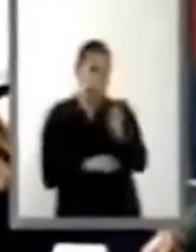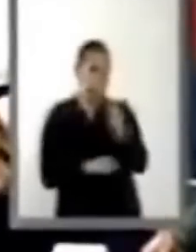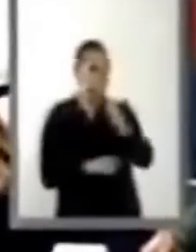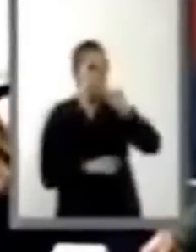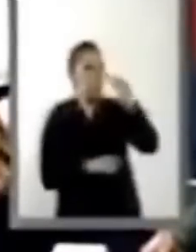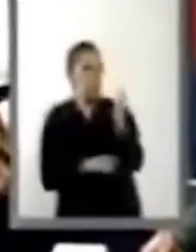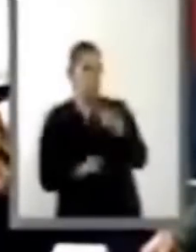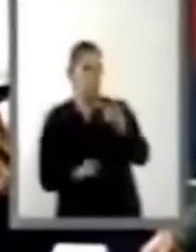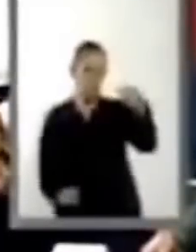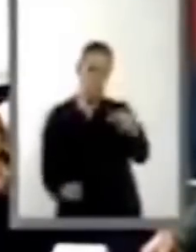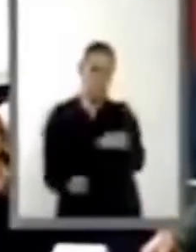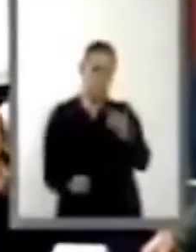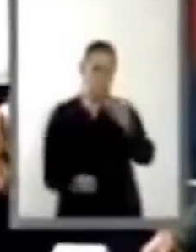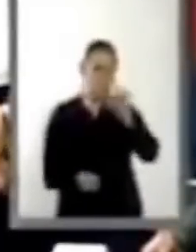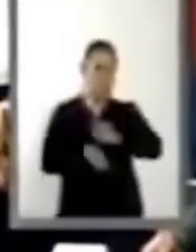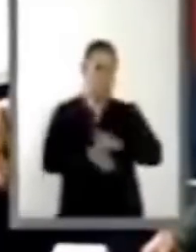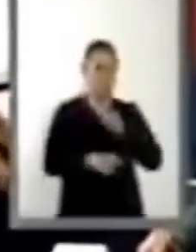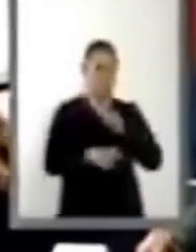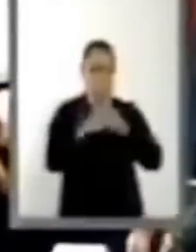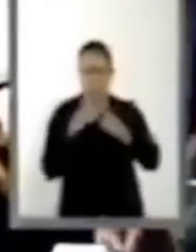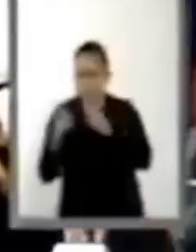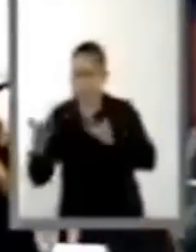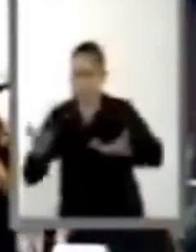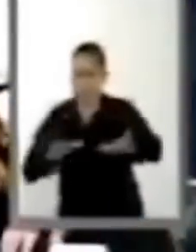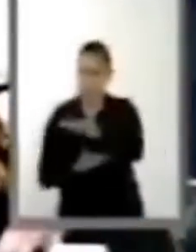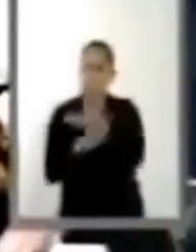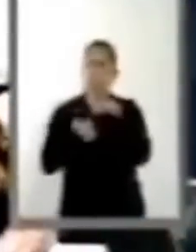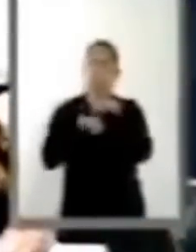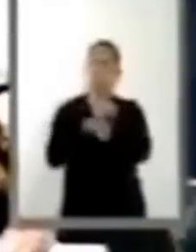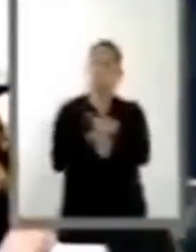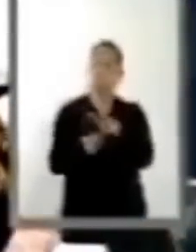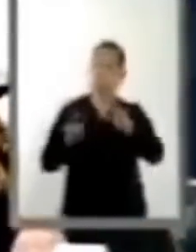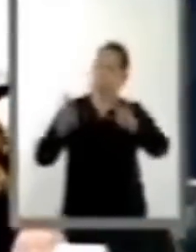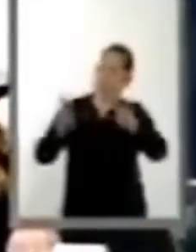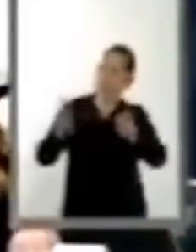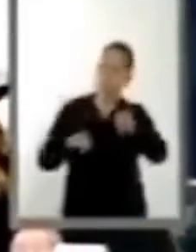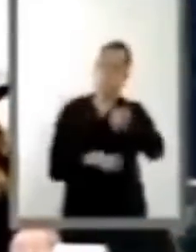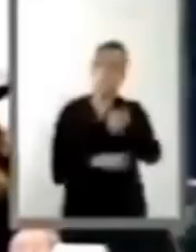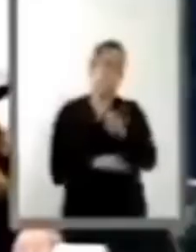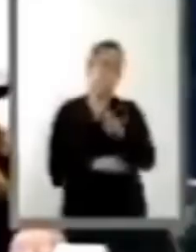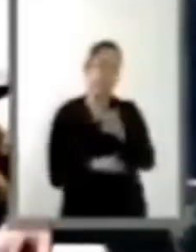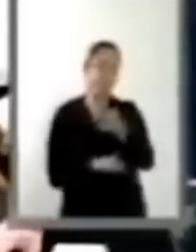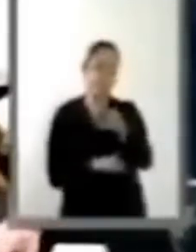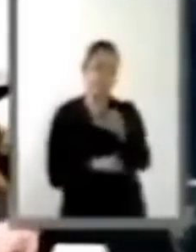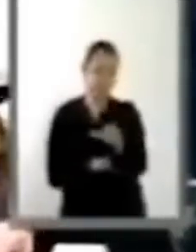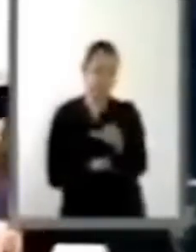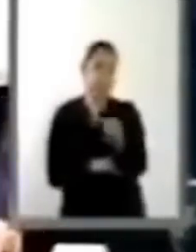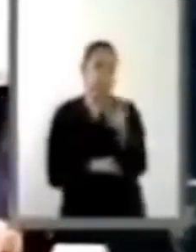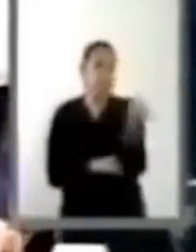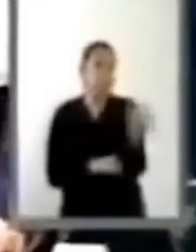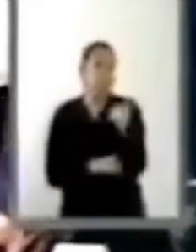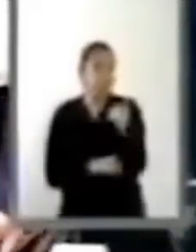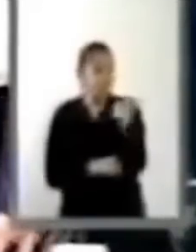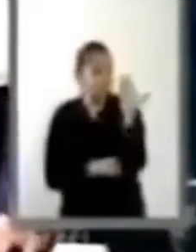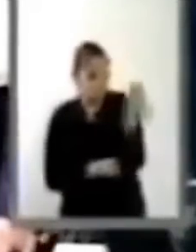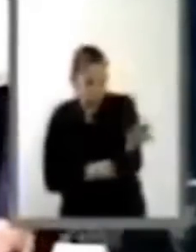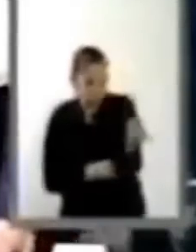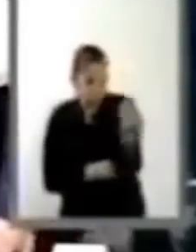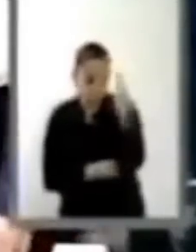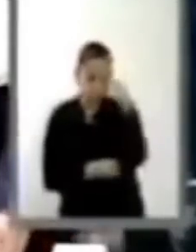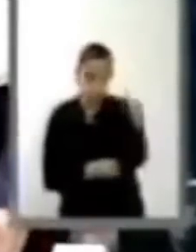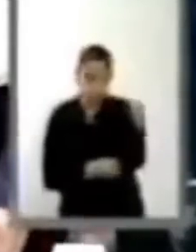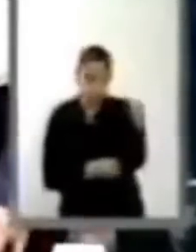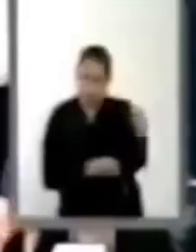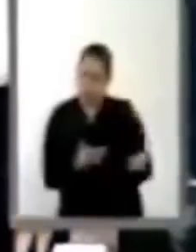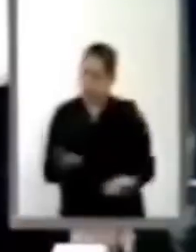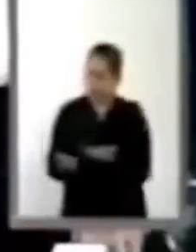resolución referente a los Moreira. Lo hemos solicitado que usted lo ponga a consideración del